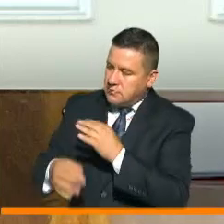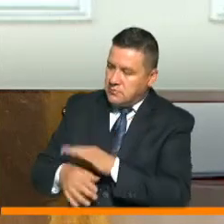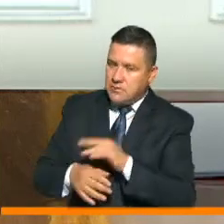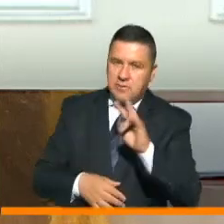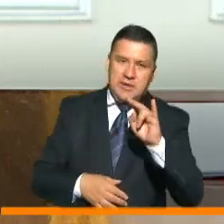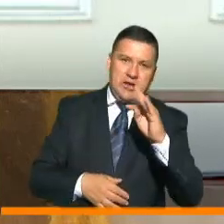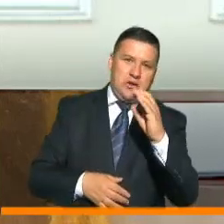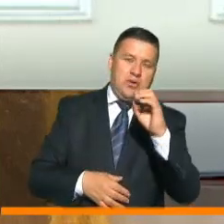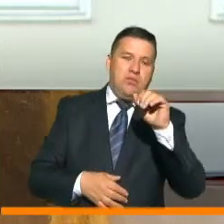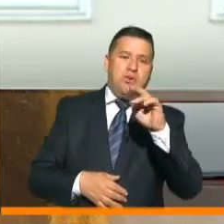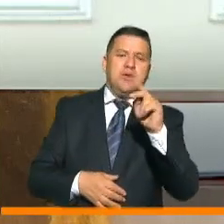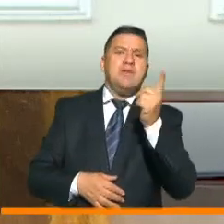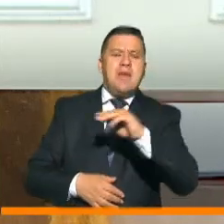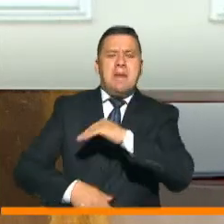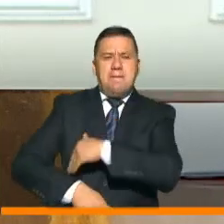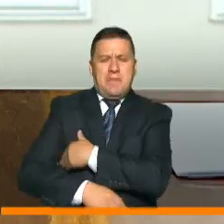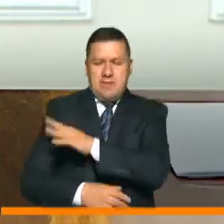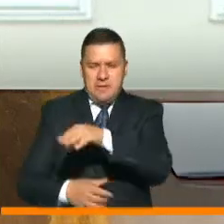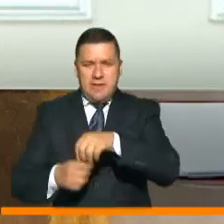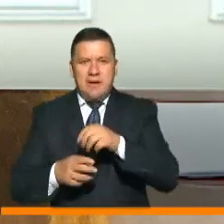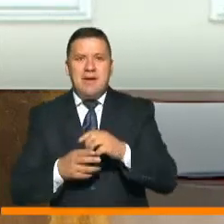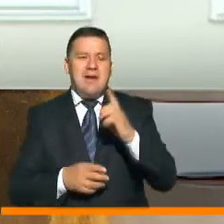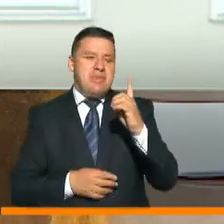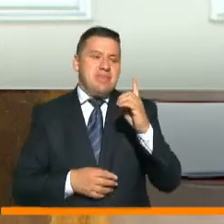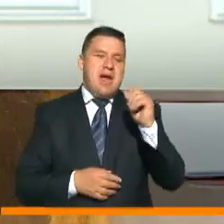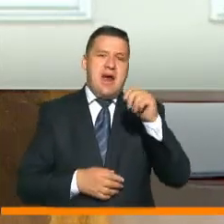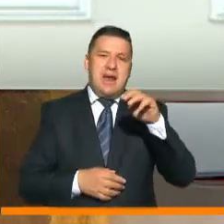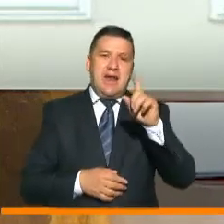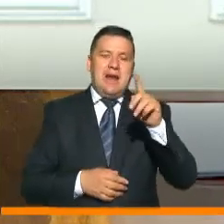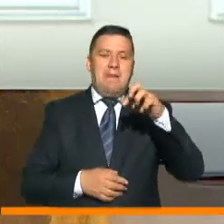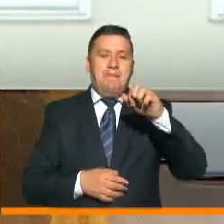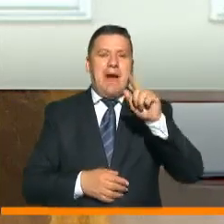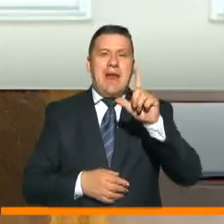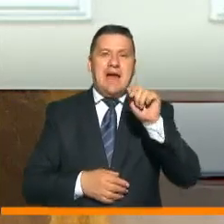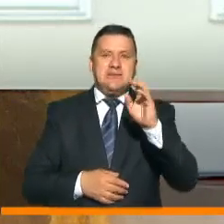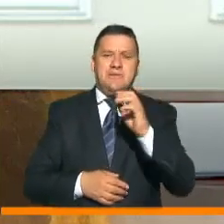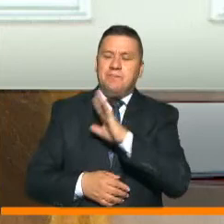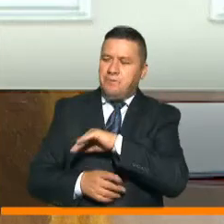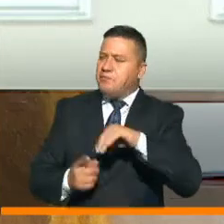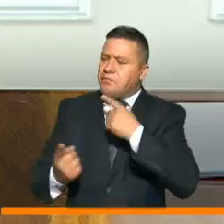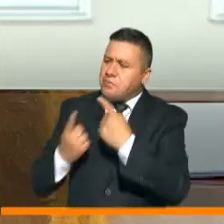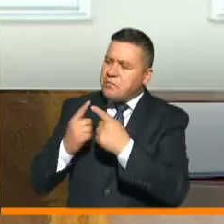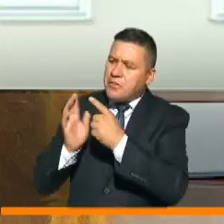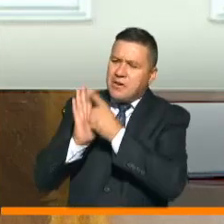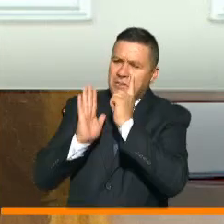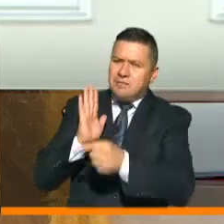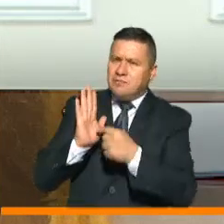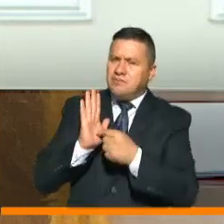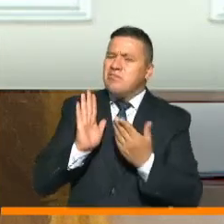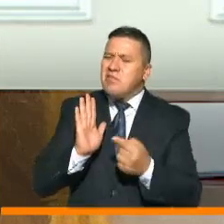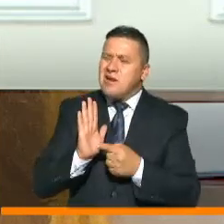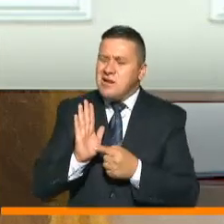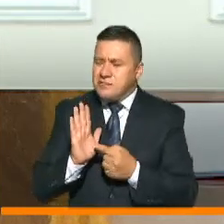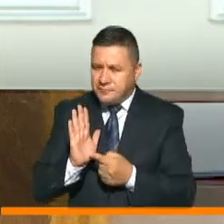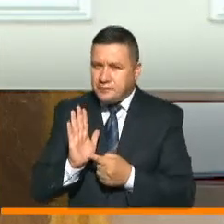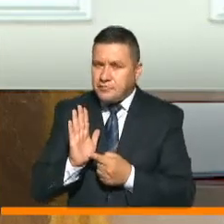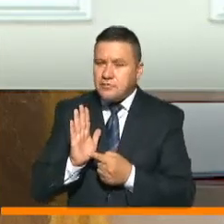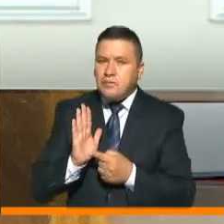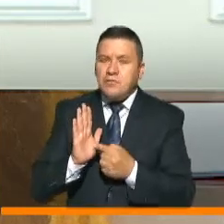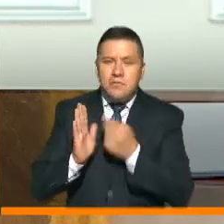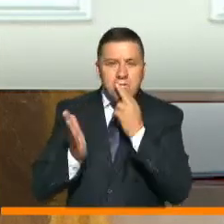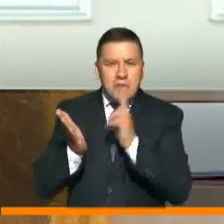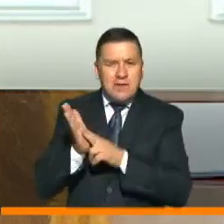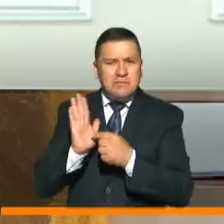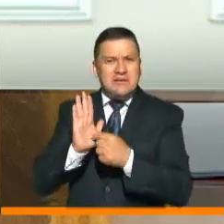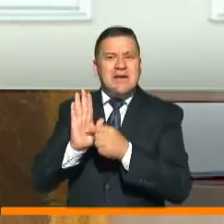doctor Víctor Muñoz. Y está también el ministro del Interior, Daniel Palacios. Ministro Daniel, vamos a hablar de las medidas que están amparadas en la circular